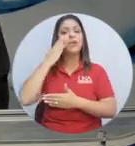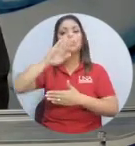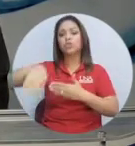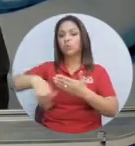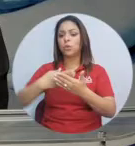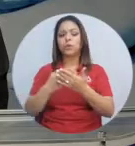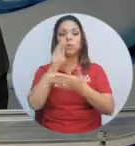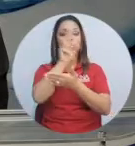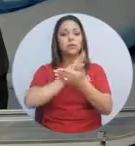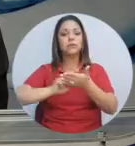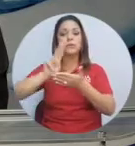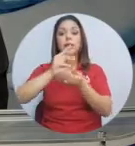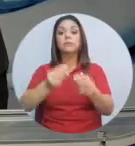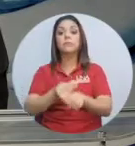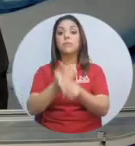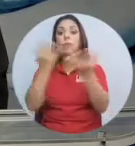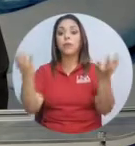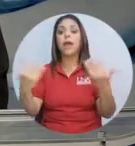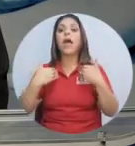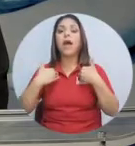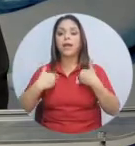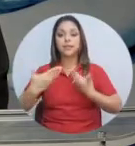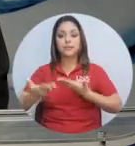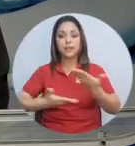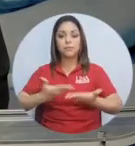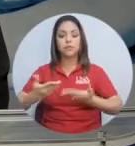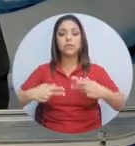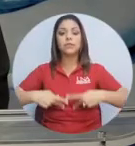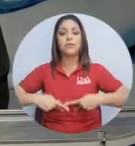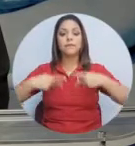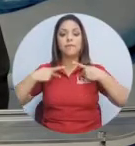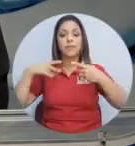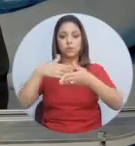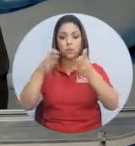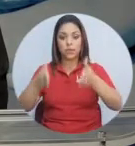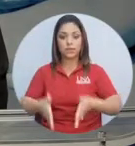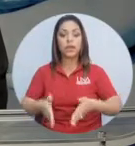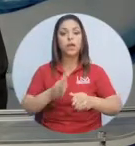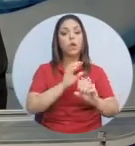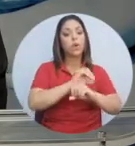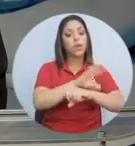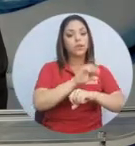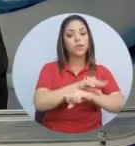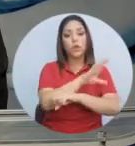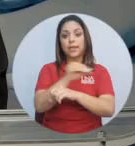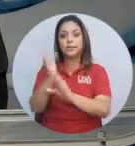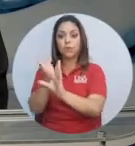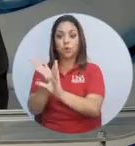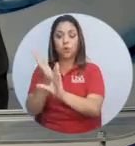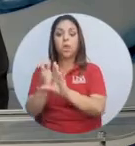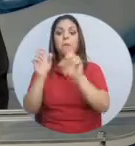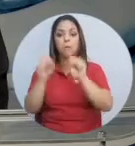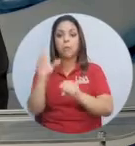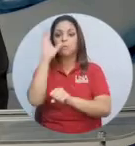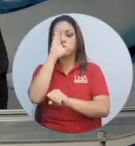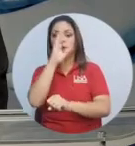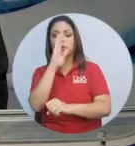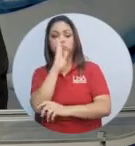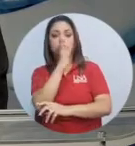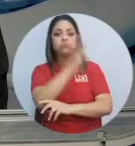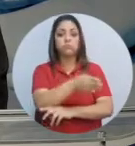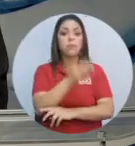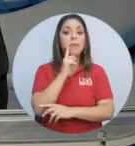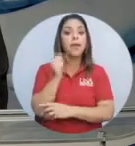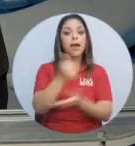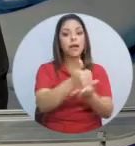las universidades públicas existen servicios de vida estudiantil, de orientación y psicología, a los que pueden